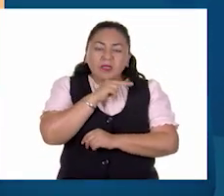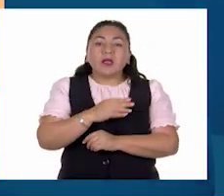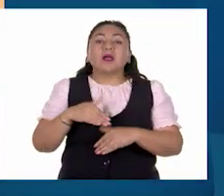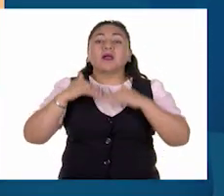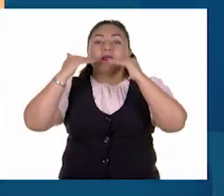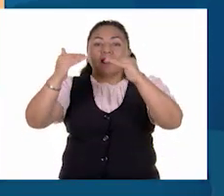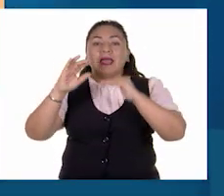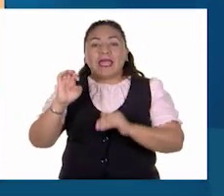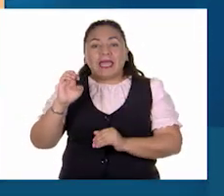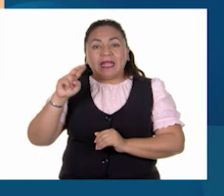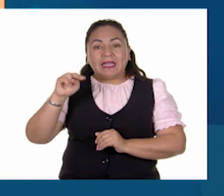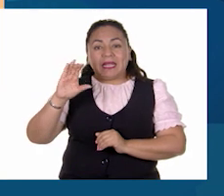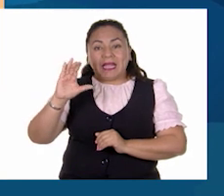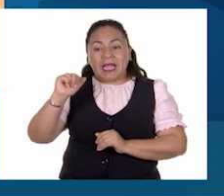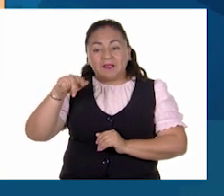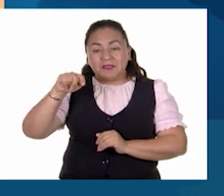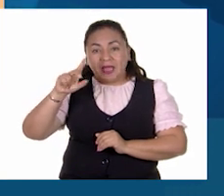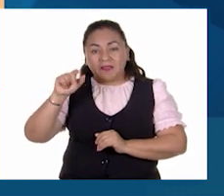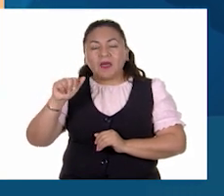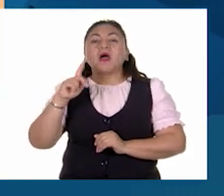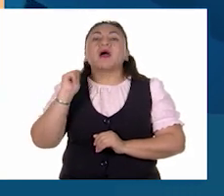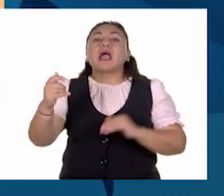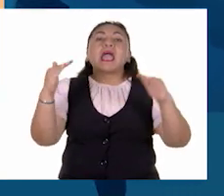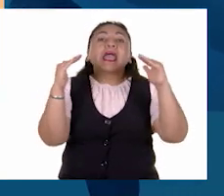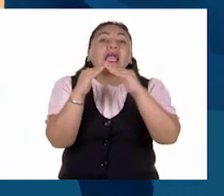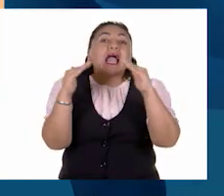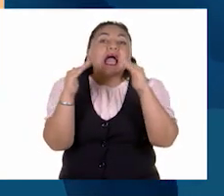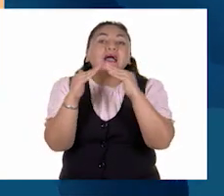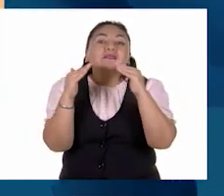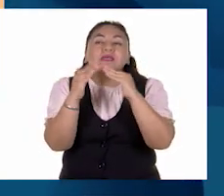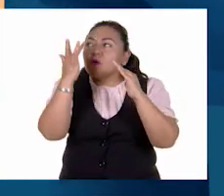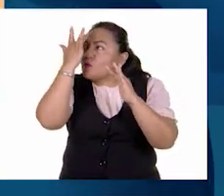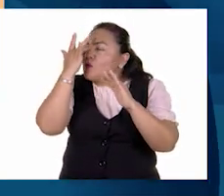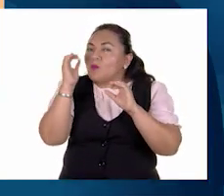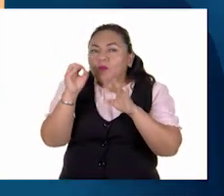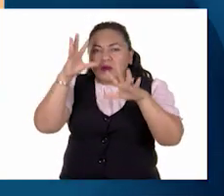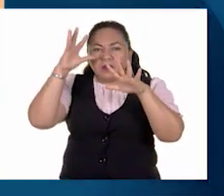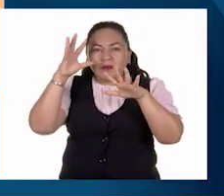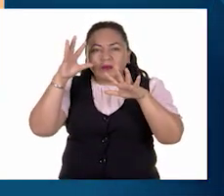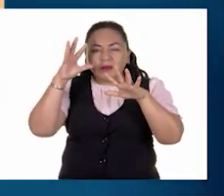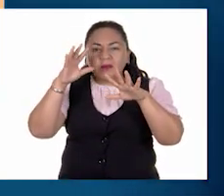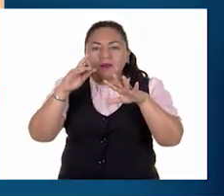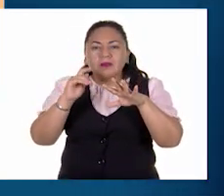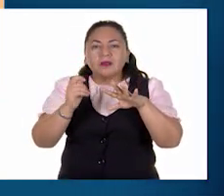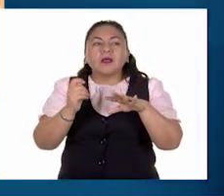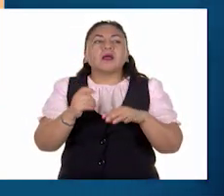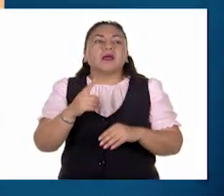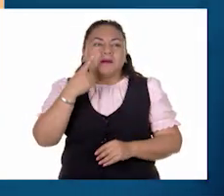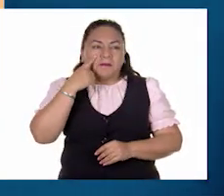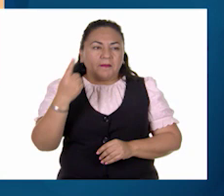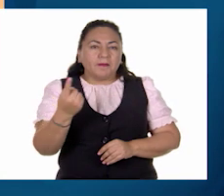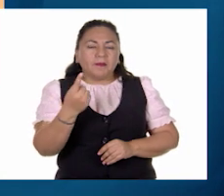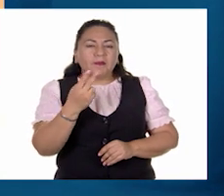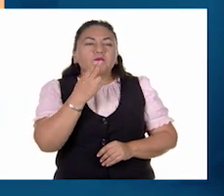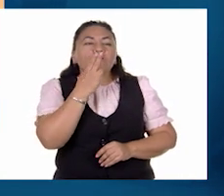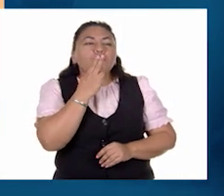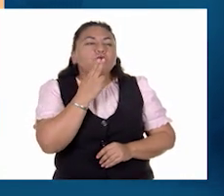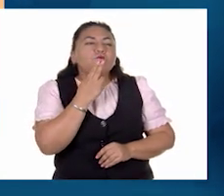nos describe cómo está la casa. ¿Qué nos describe la palabra dulcemente?